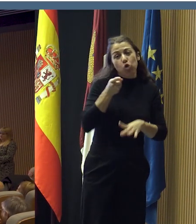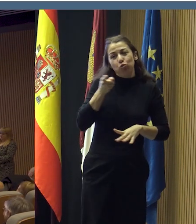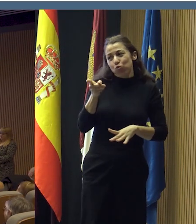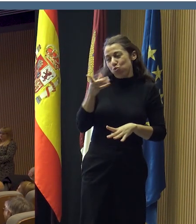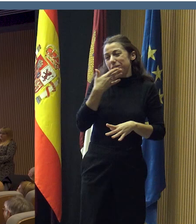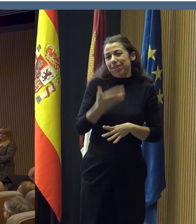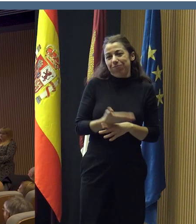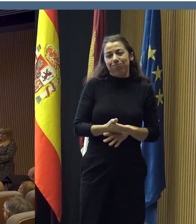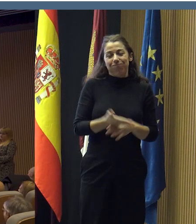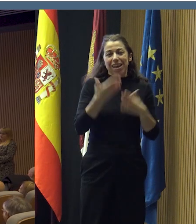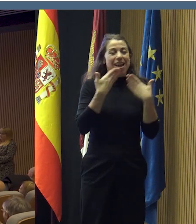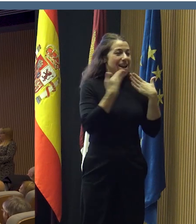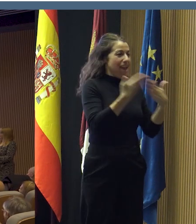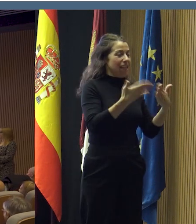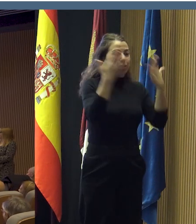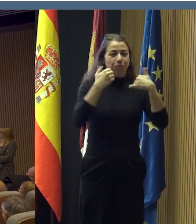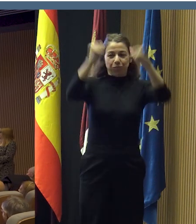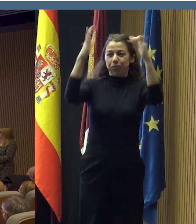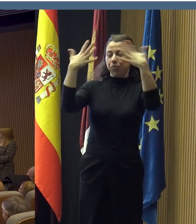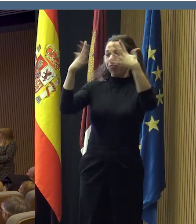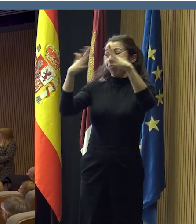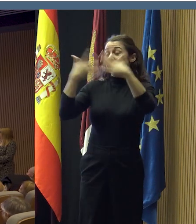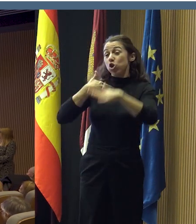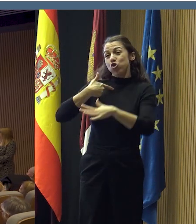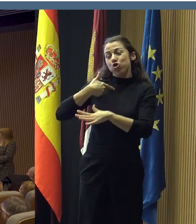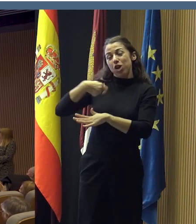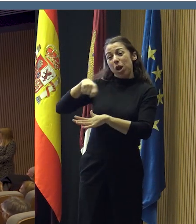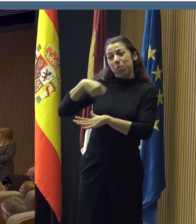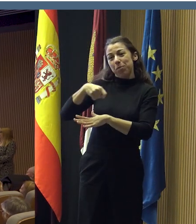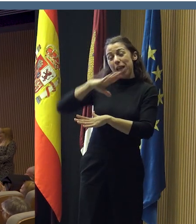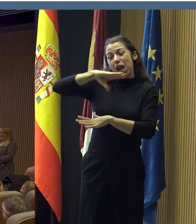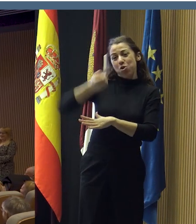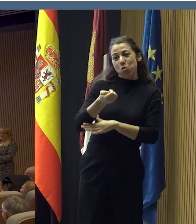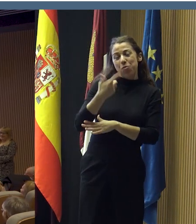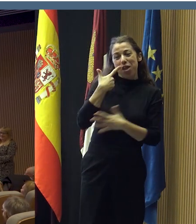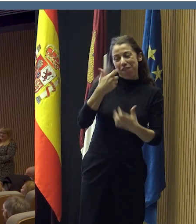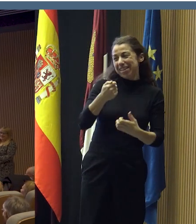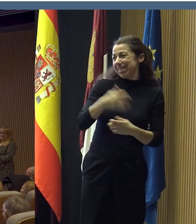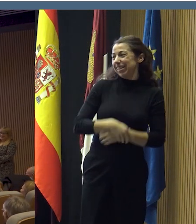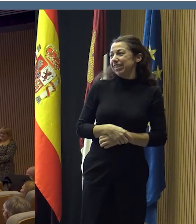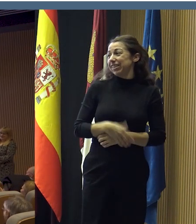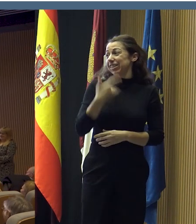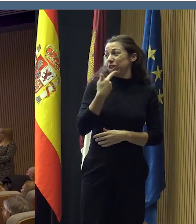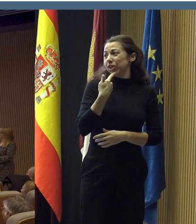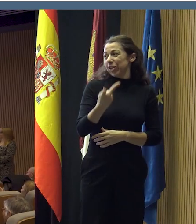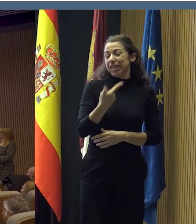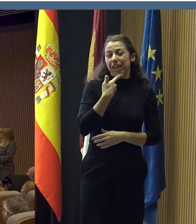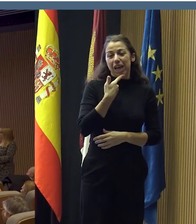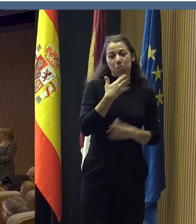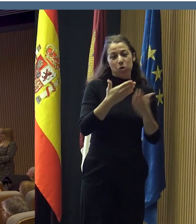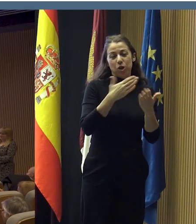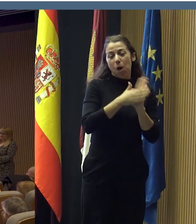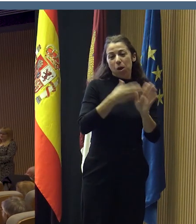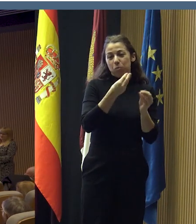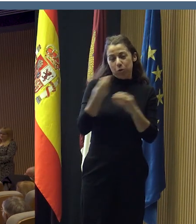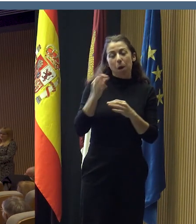duda. Muchísimas gracias. Que la presidenta de mi club de fans no. Que nos vemos en muchas charlas de